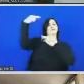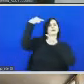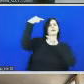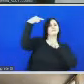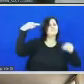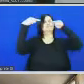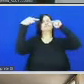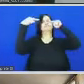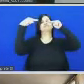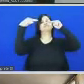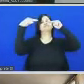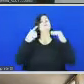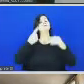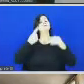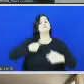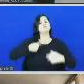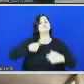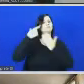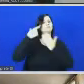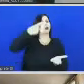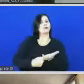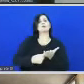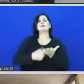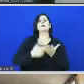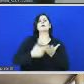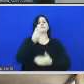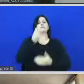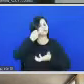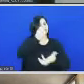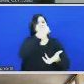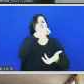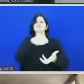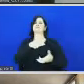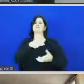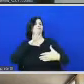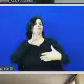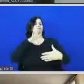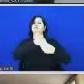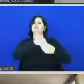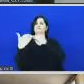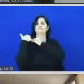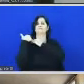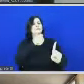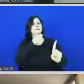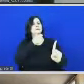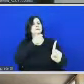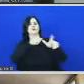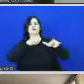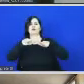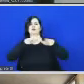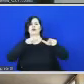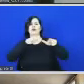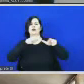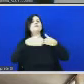de financiar directamente a las organizaciones, sea donde estén donde estén. Creo que esos